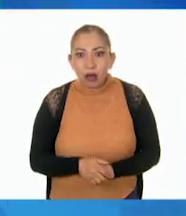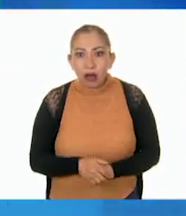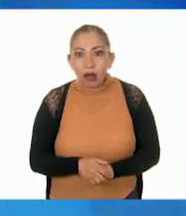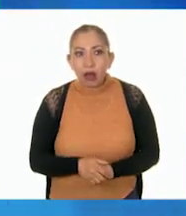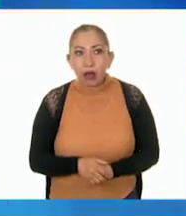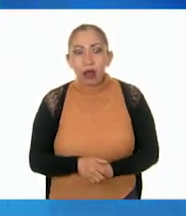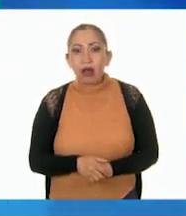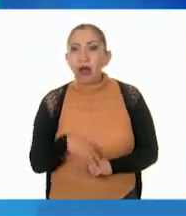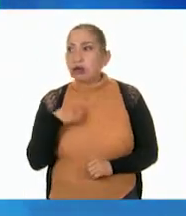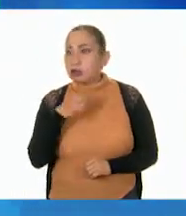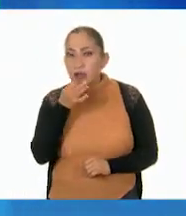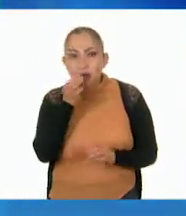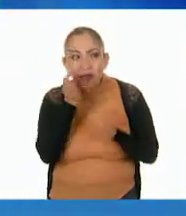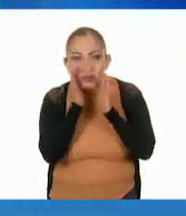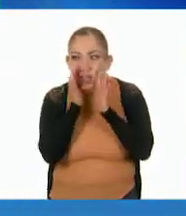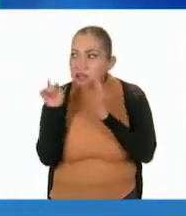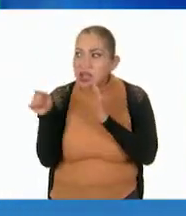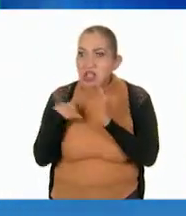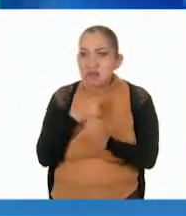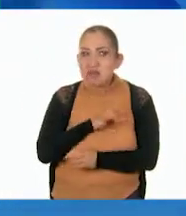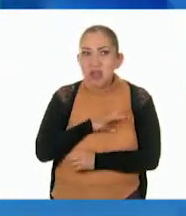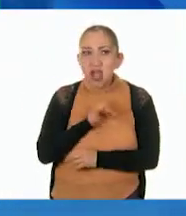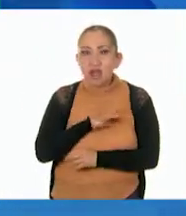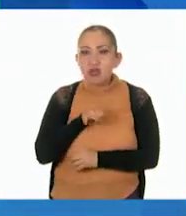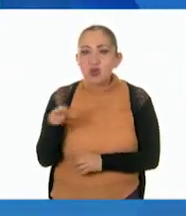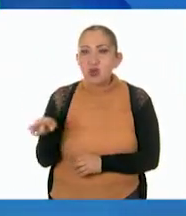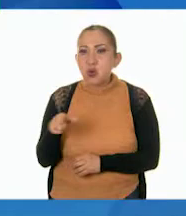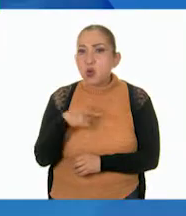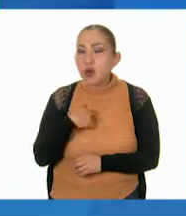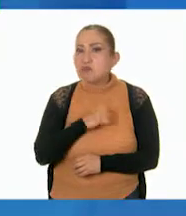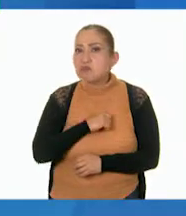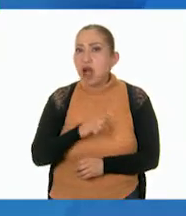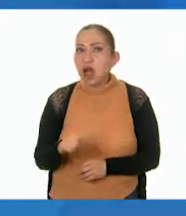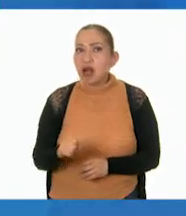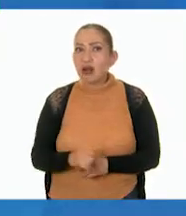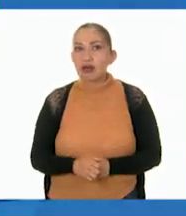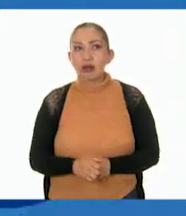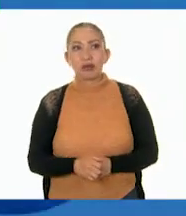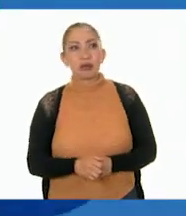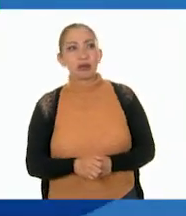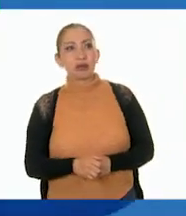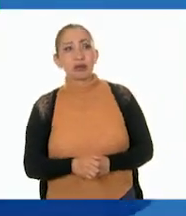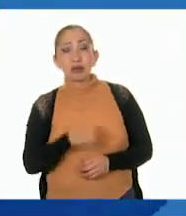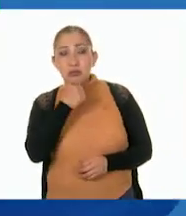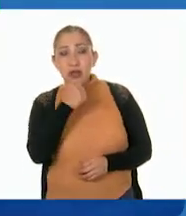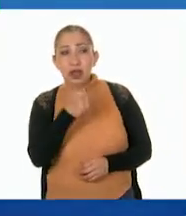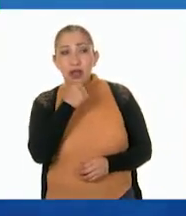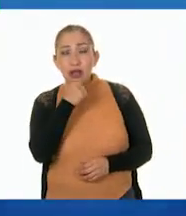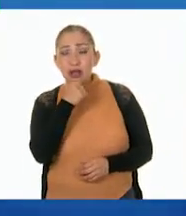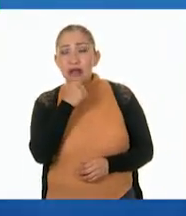Vivían atemorizados mucho tiempo. El rey, ya viejito, le dijo,